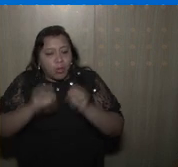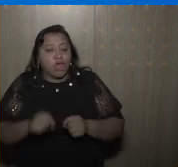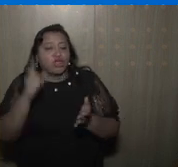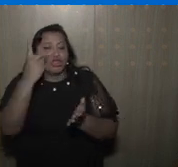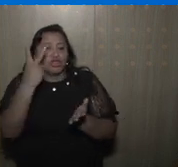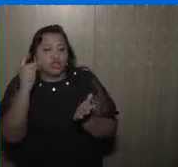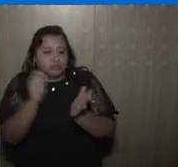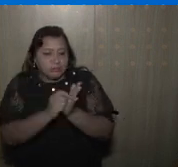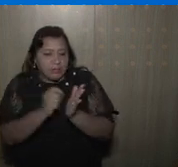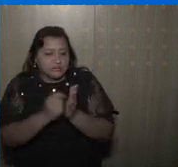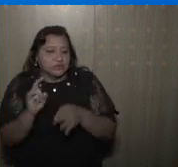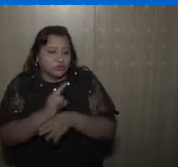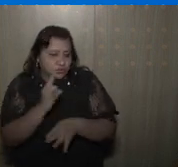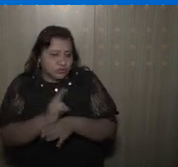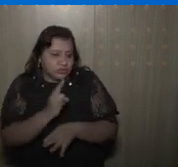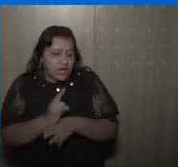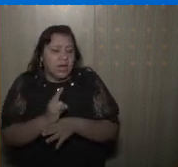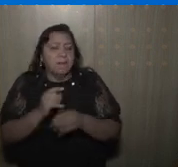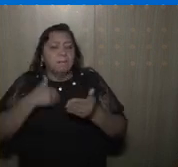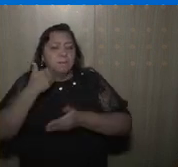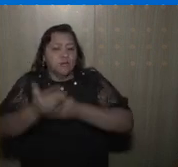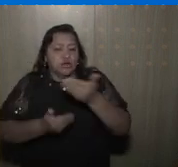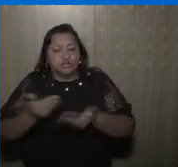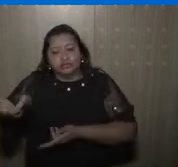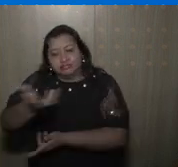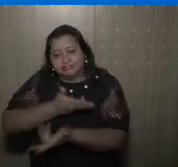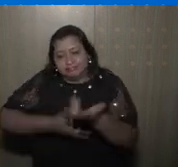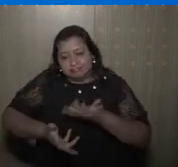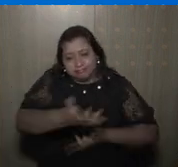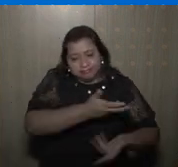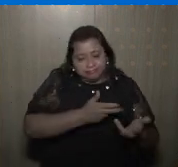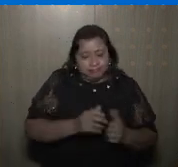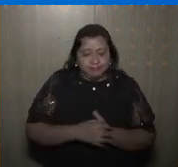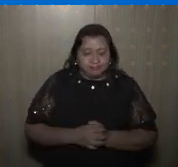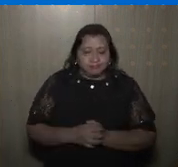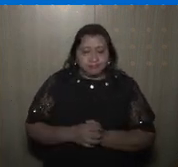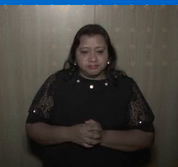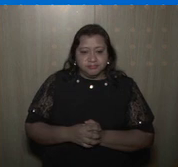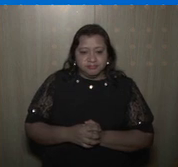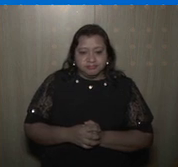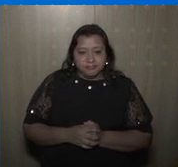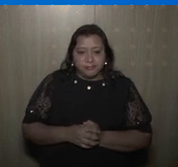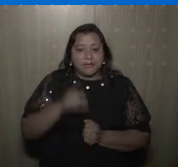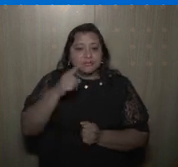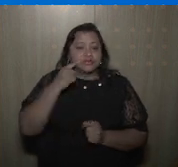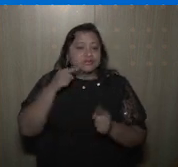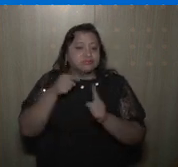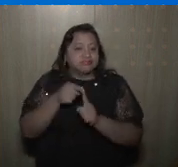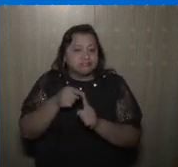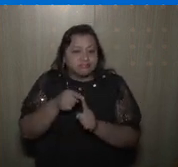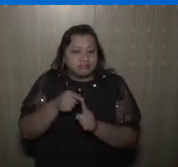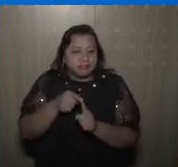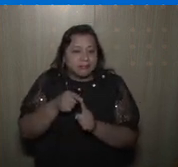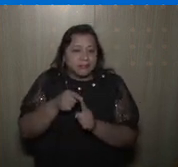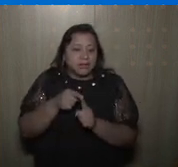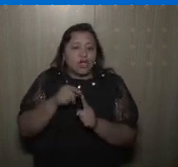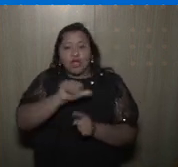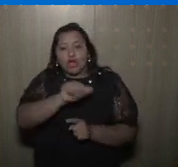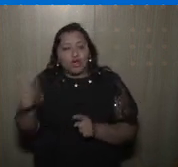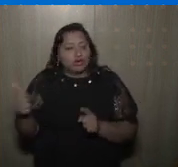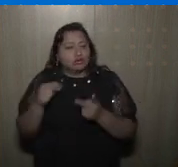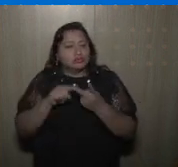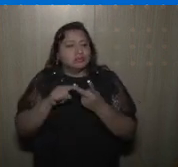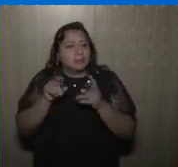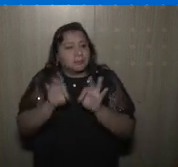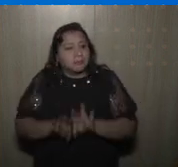afecta a todos los procesos de socialización de los nuevos registros a las comunidades. Y es un aspecto que también se debe mejorar. Otro aspecto